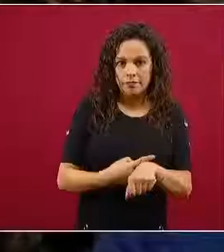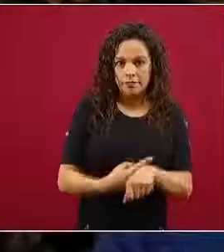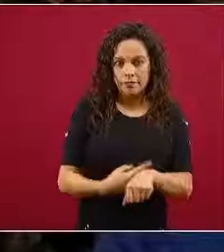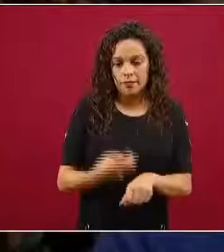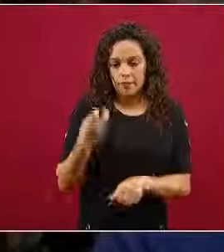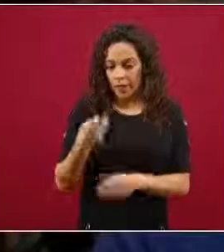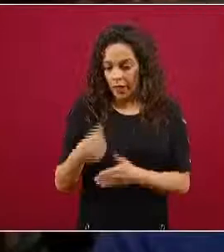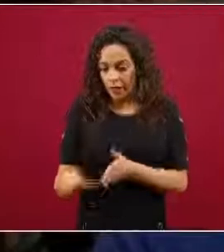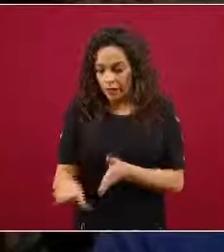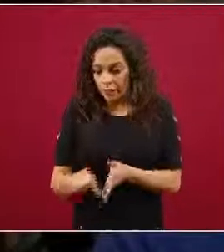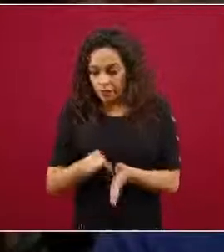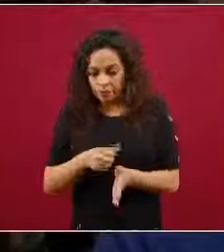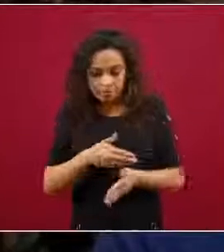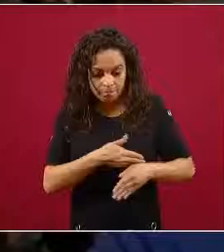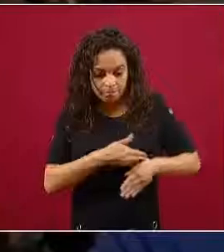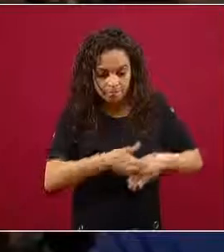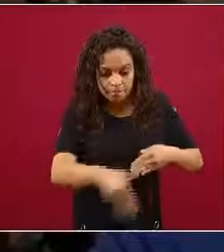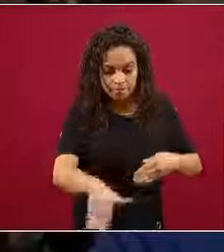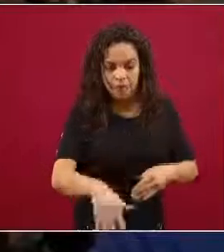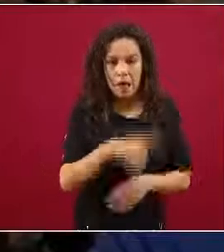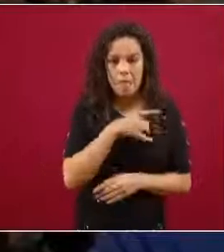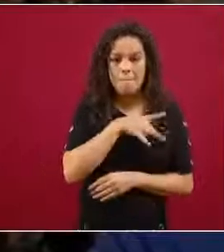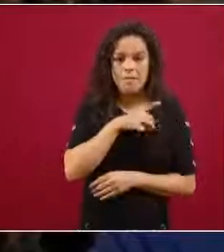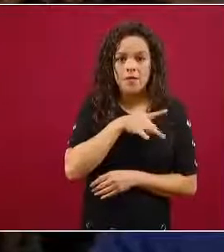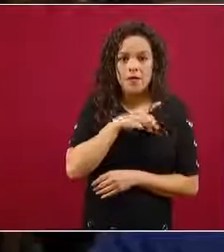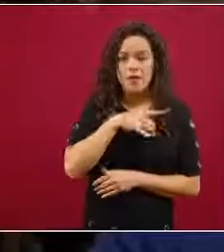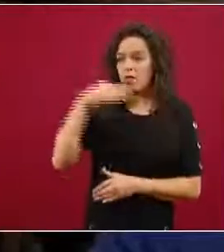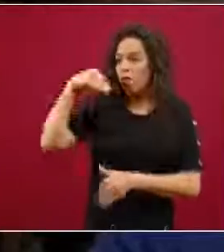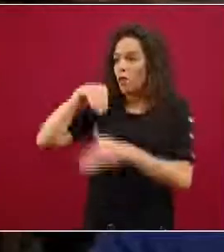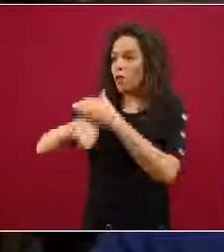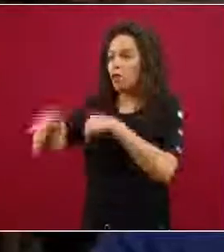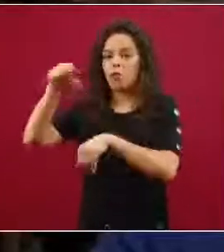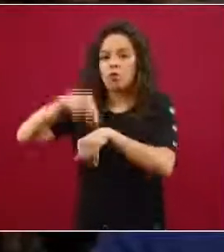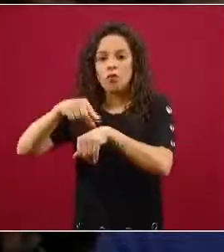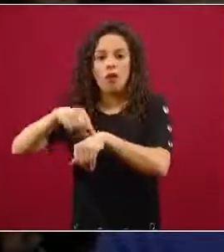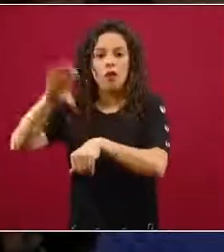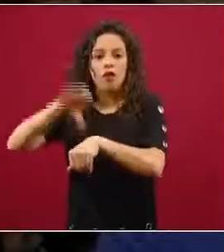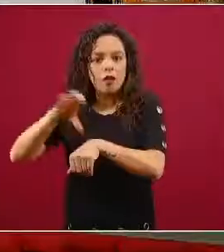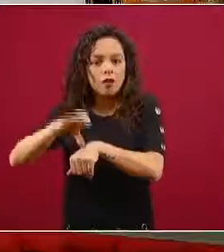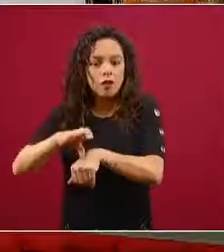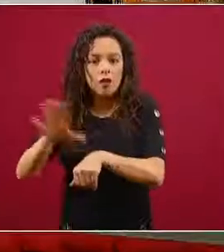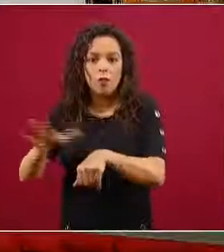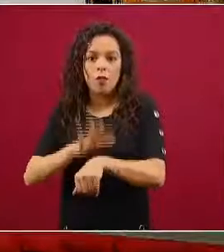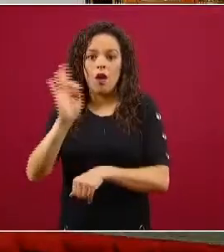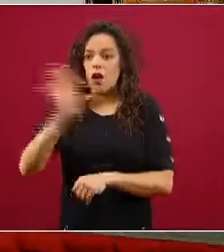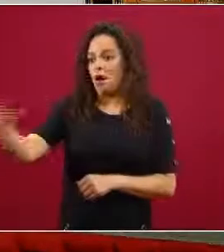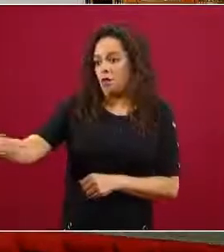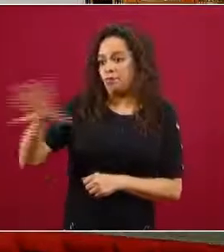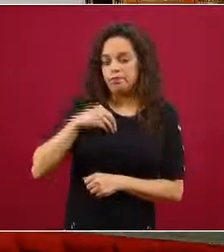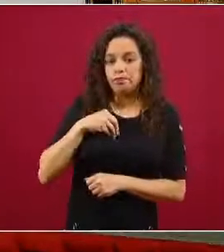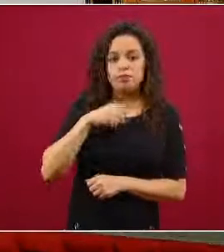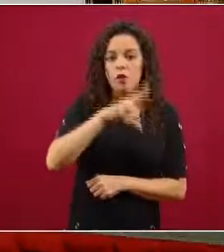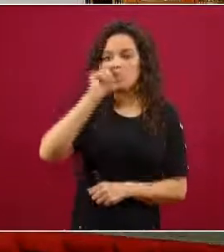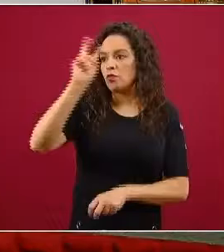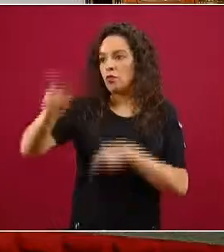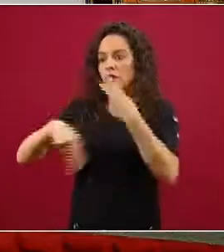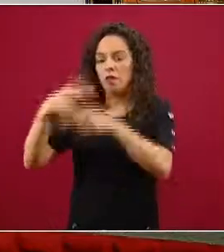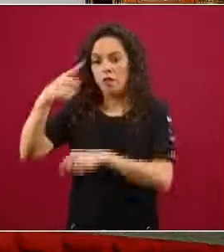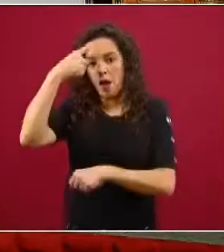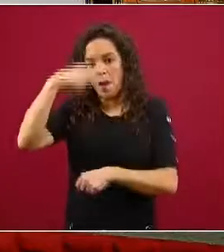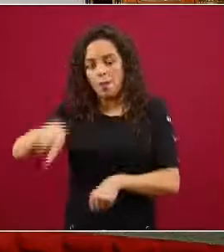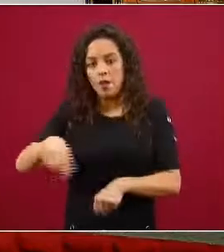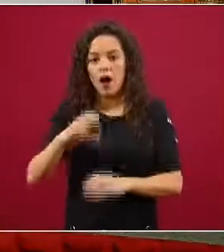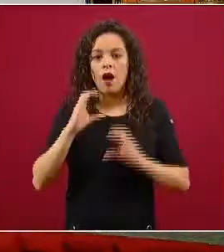de acercarse a un centro de salud, por el miedo al contagio, pues no han estado atendiendo ni sus rehabilitaciones, ni